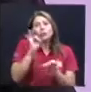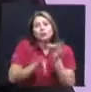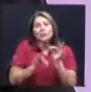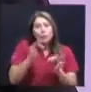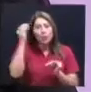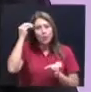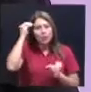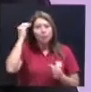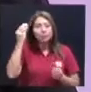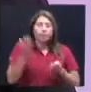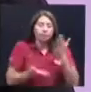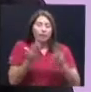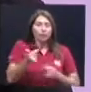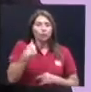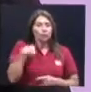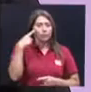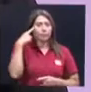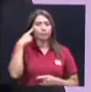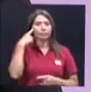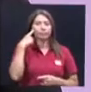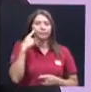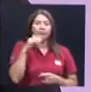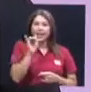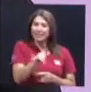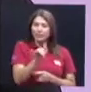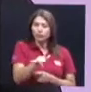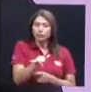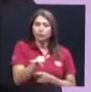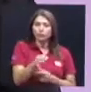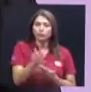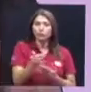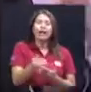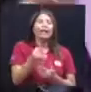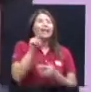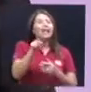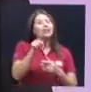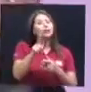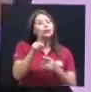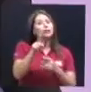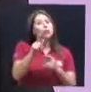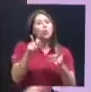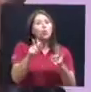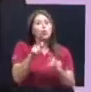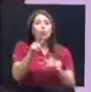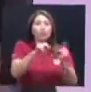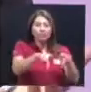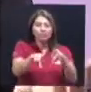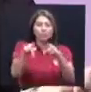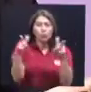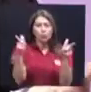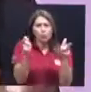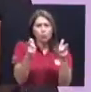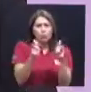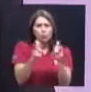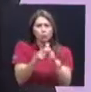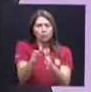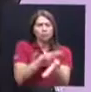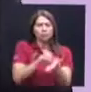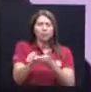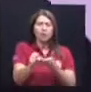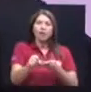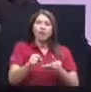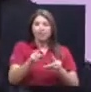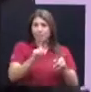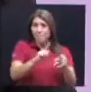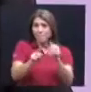verdad que a uno le parecería que esto es a todas luces una un genocidio que debería ser repudiado por la mayoría de los gobiernos que